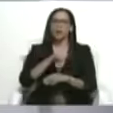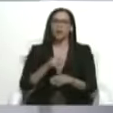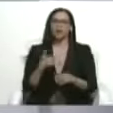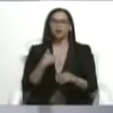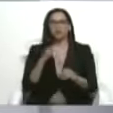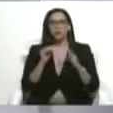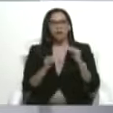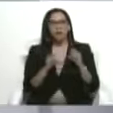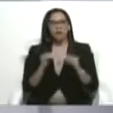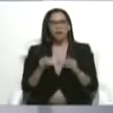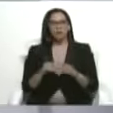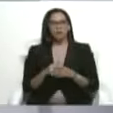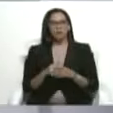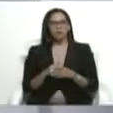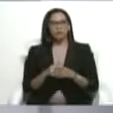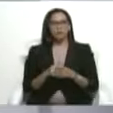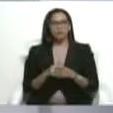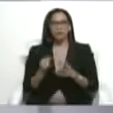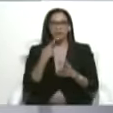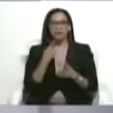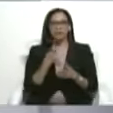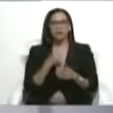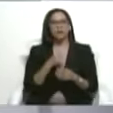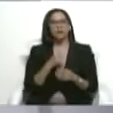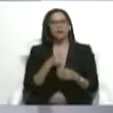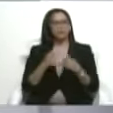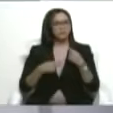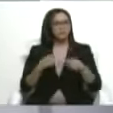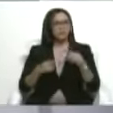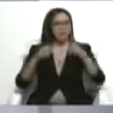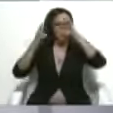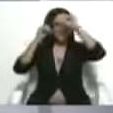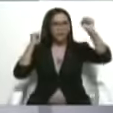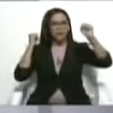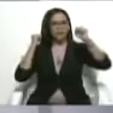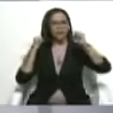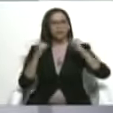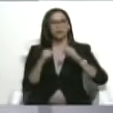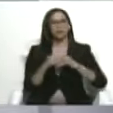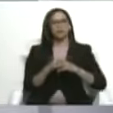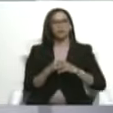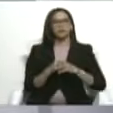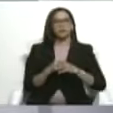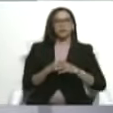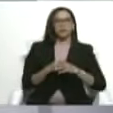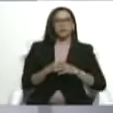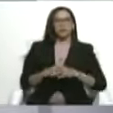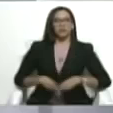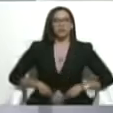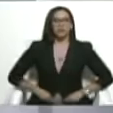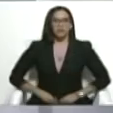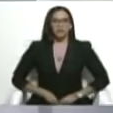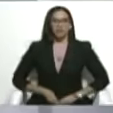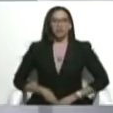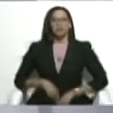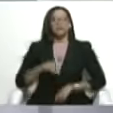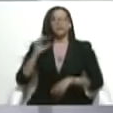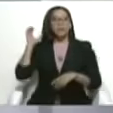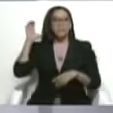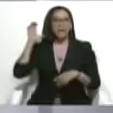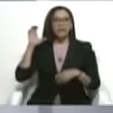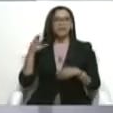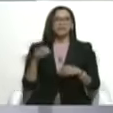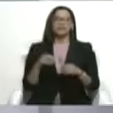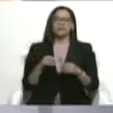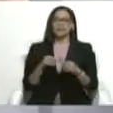hablo, vamos a decir, periódicamente con embajadores que son de países incluso